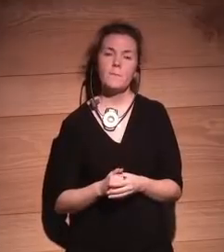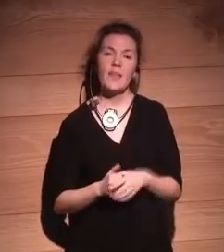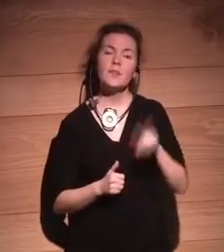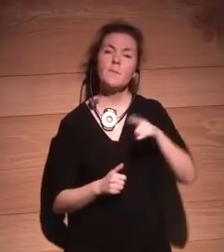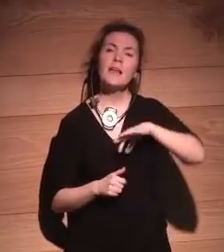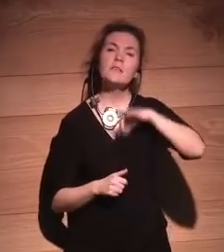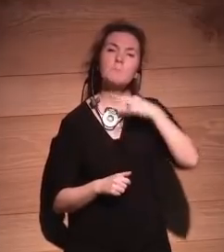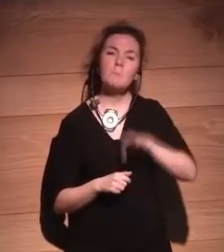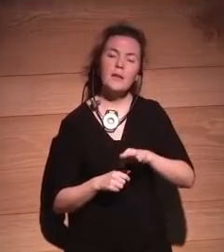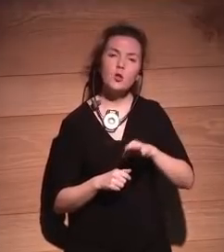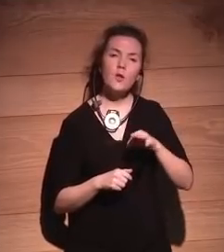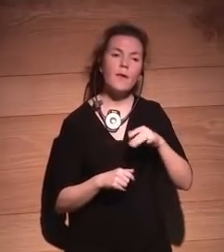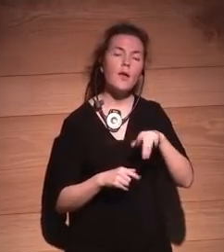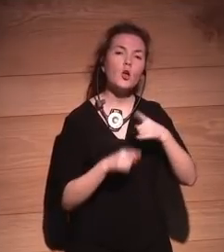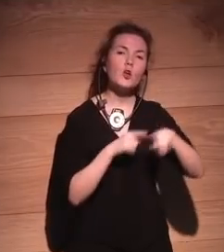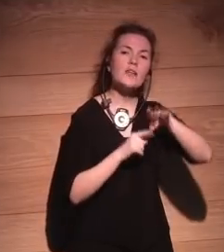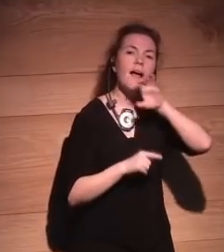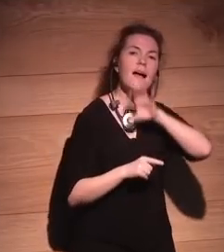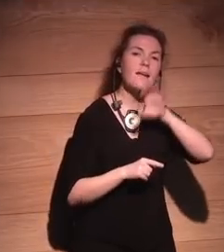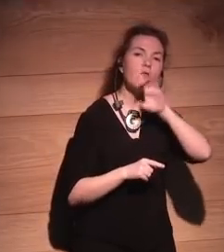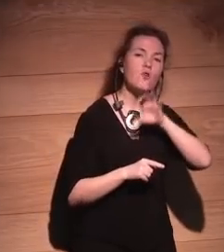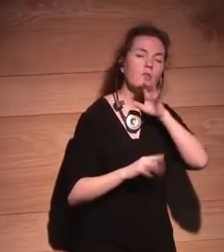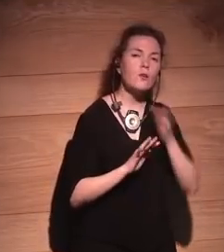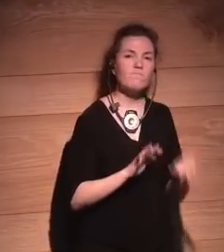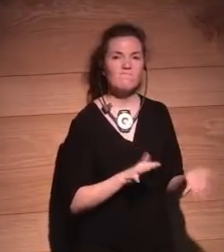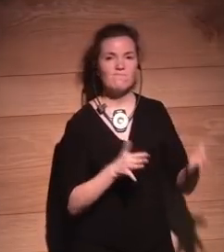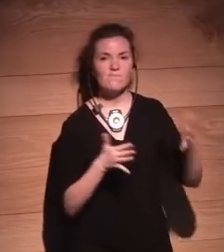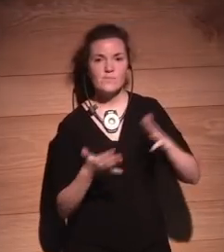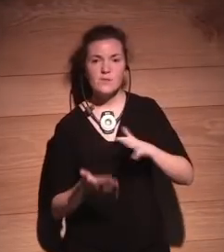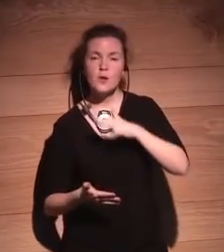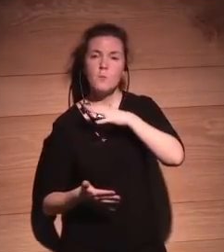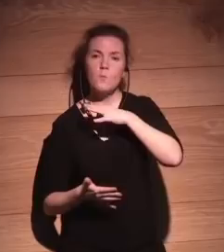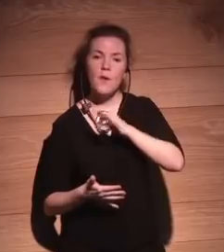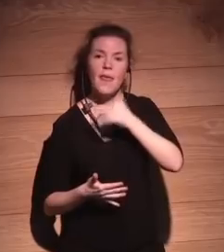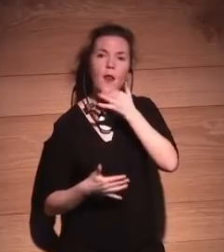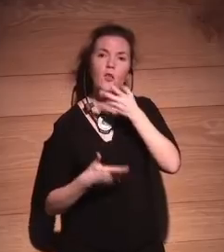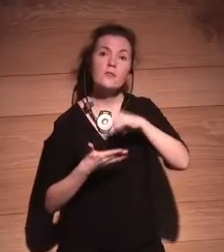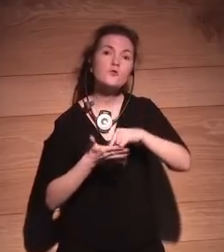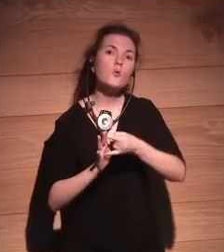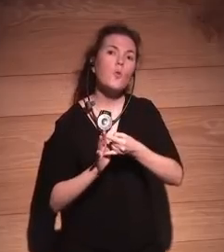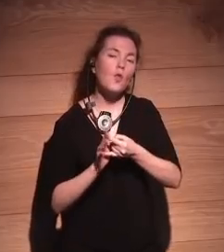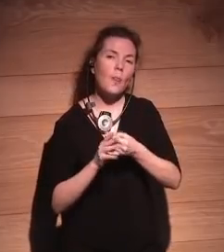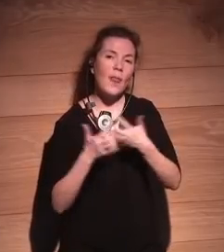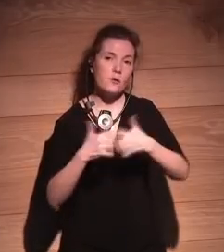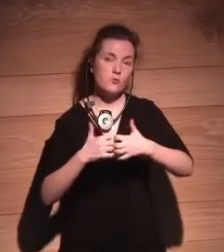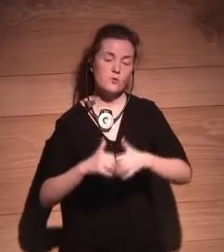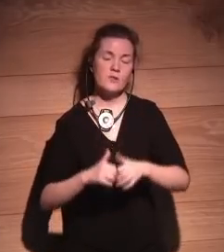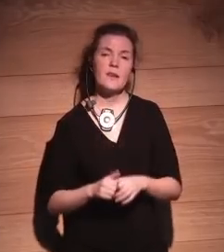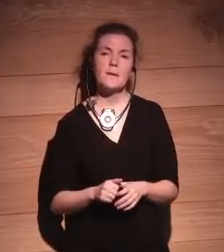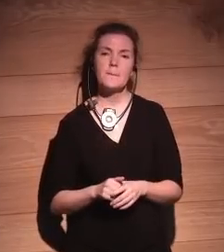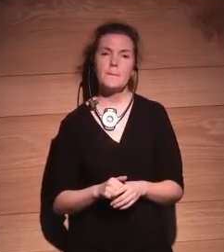el espíritu de pasar de lo anecdótico a lo que pueda ser un poquito de la solución de la industria. Sí,